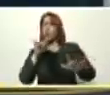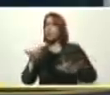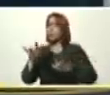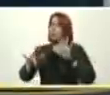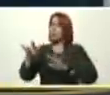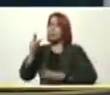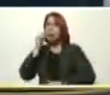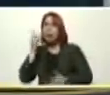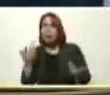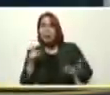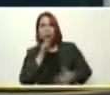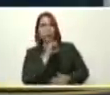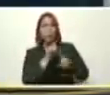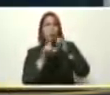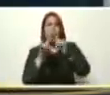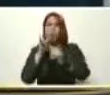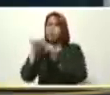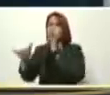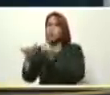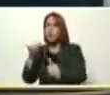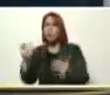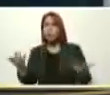secretaria, anuncio.